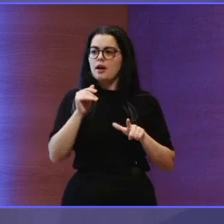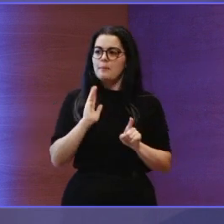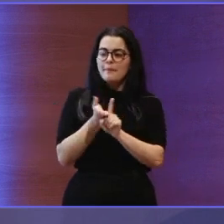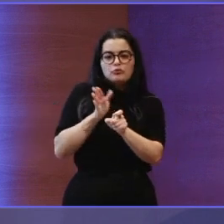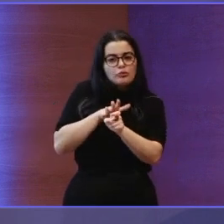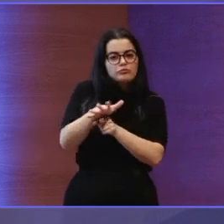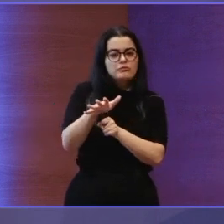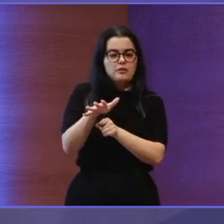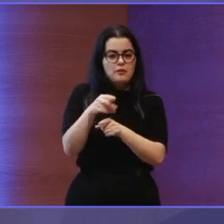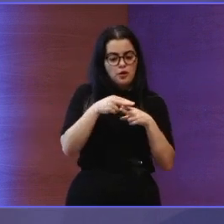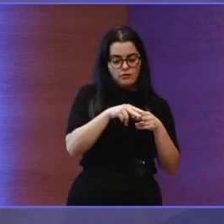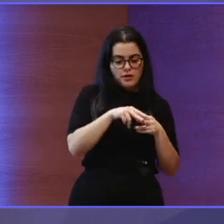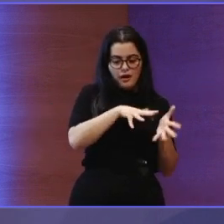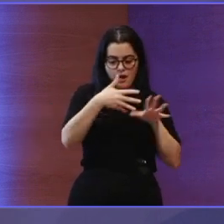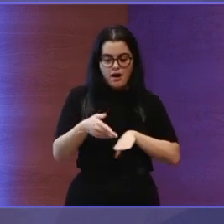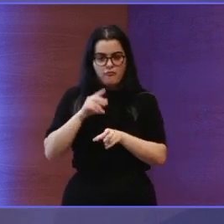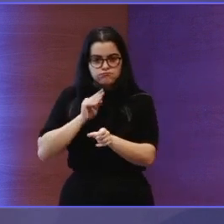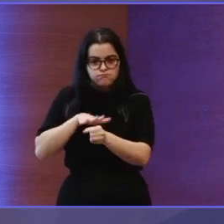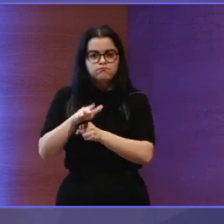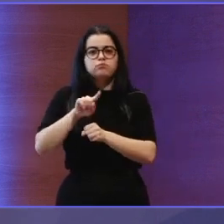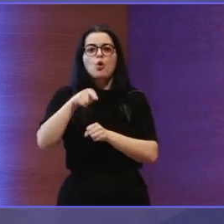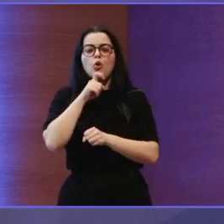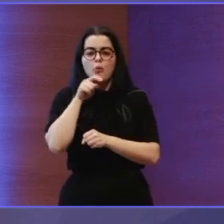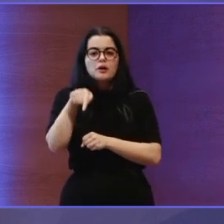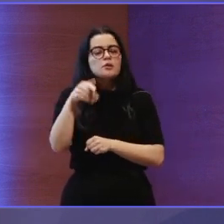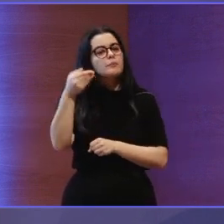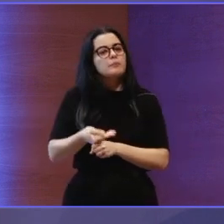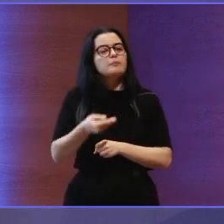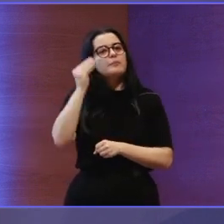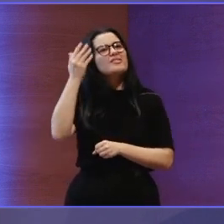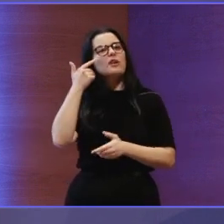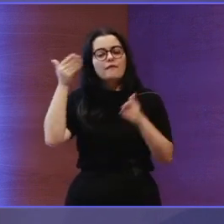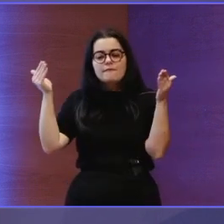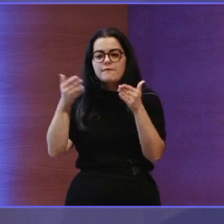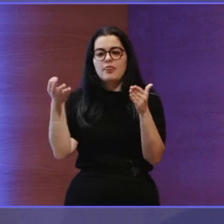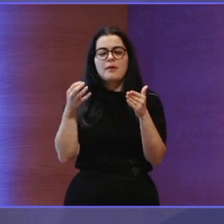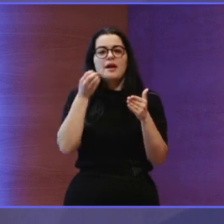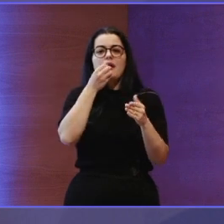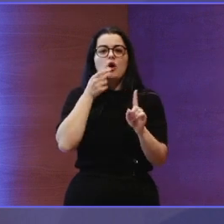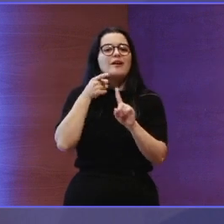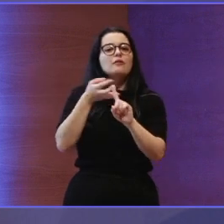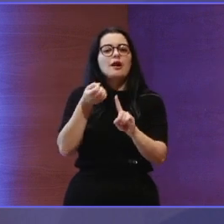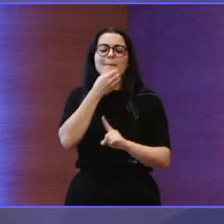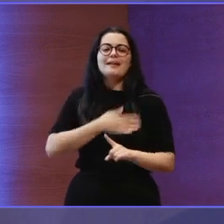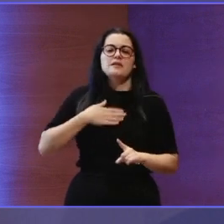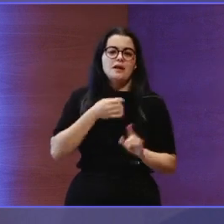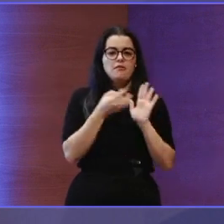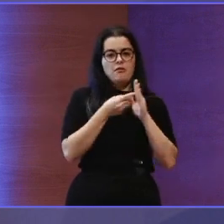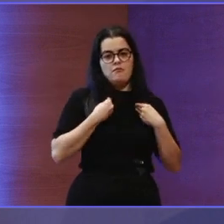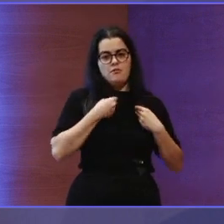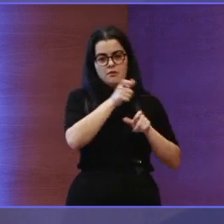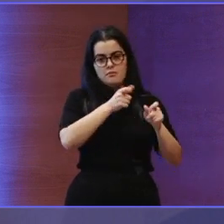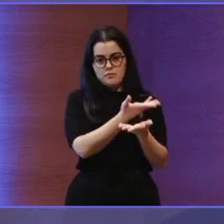eh Y antes se ha dicho algo en ese sentido creo que tiene que estar centrado en el bienestar y en la calidad de vida de las personas o sea si